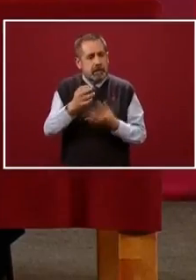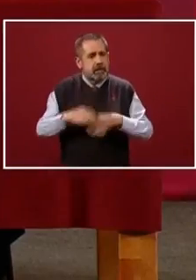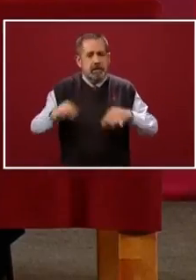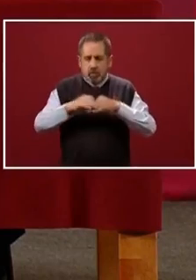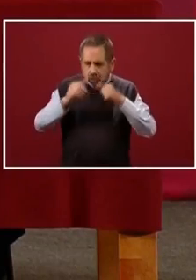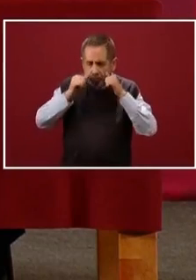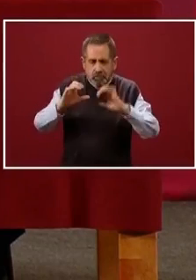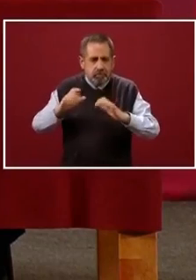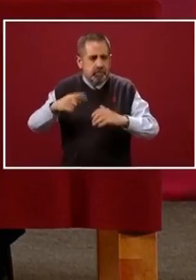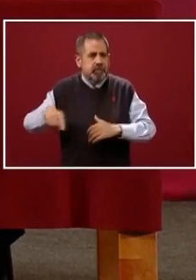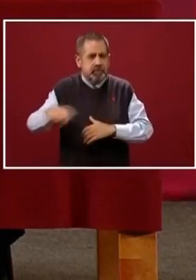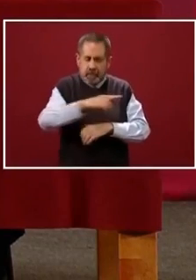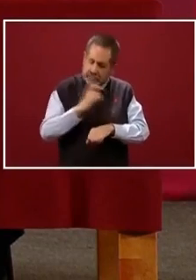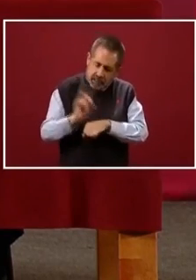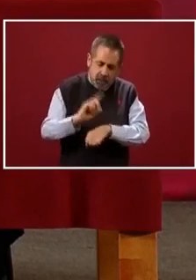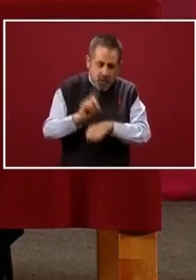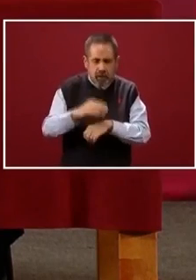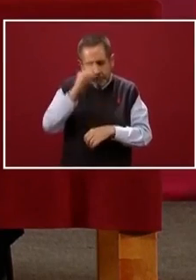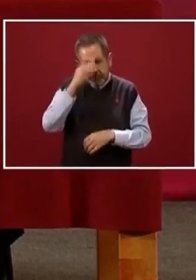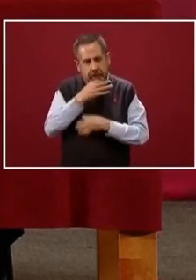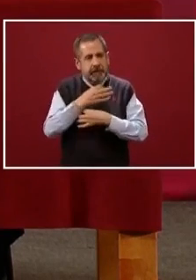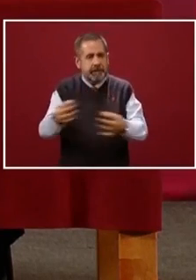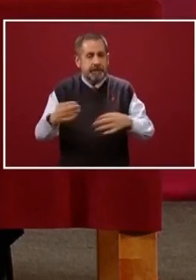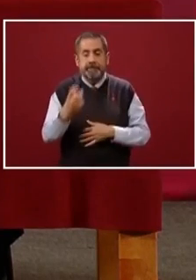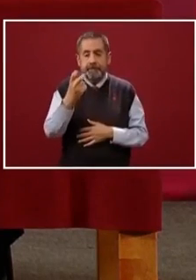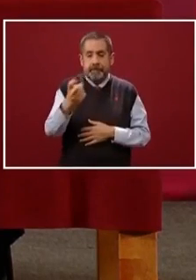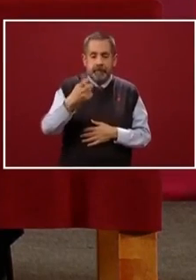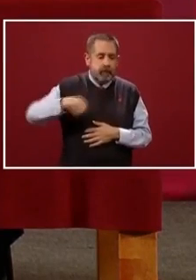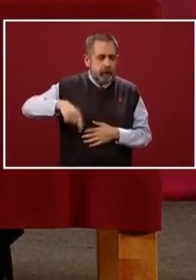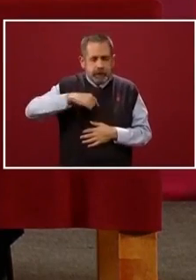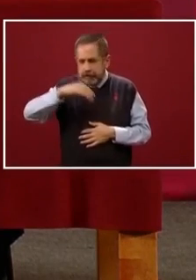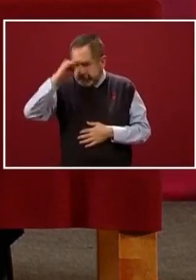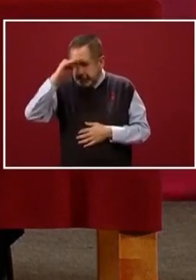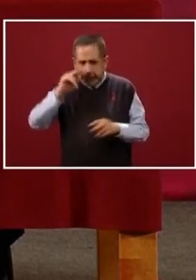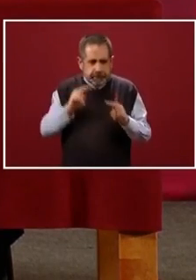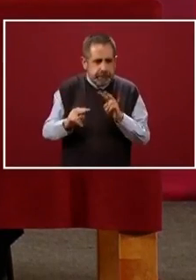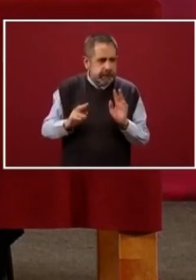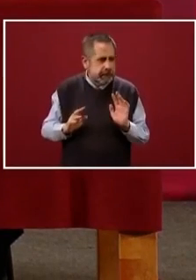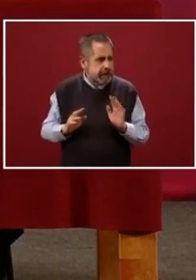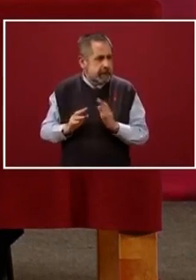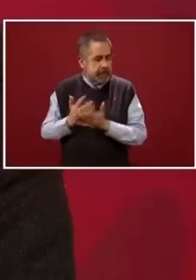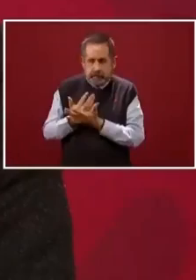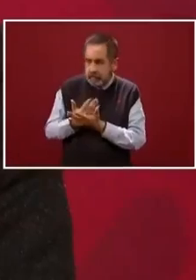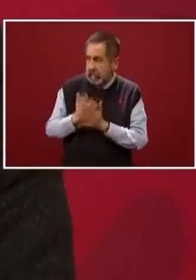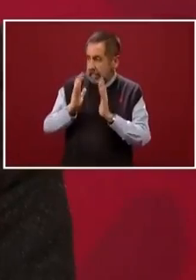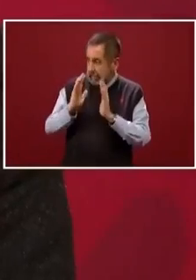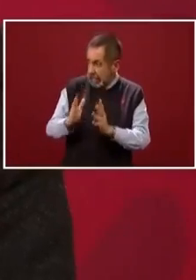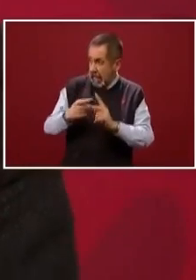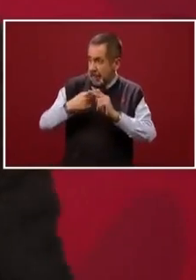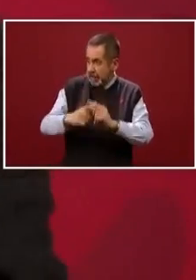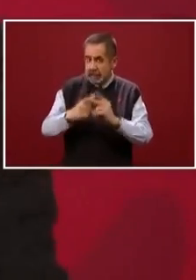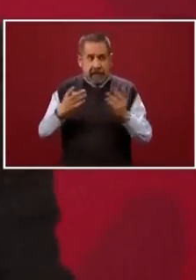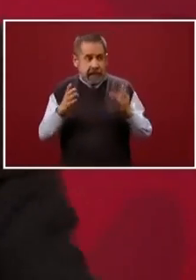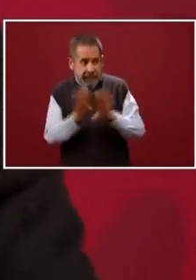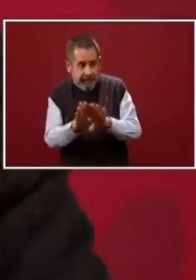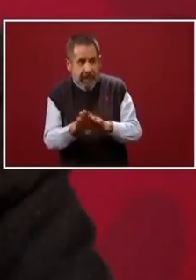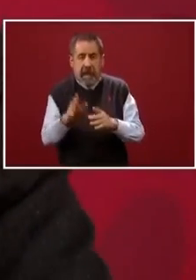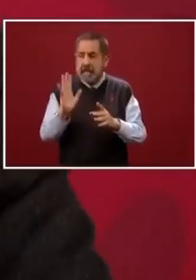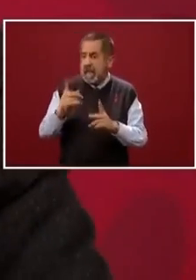realiza todos los días. Y ahí es donde uno va identificando la necesidad, la oportunidad y